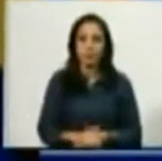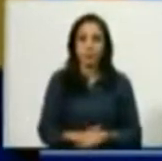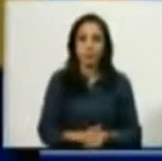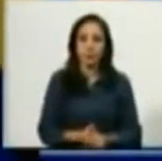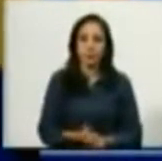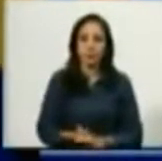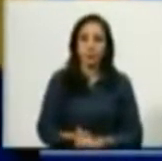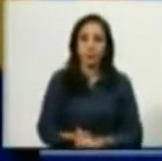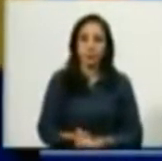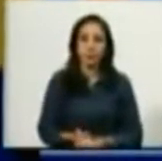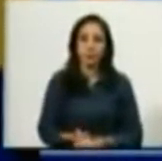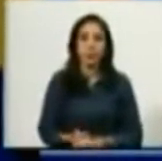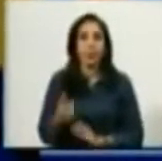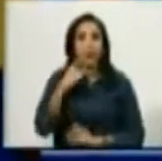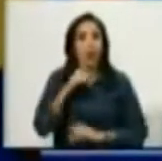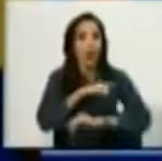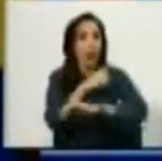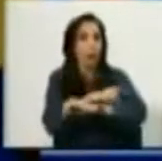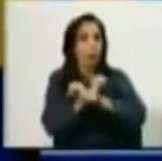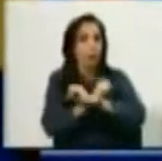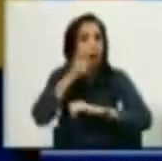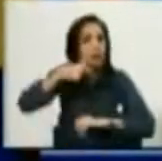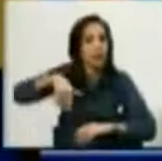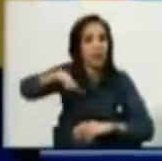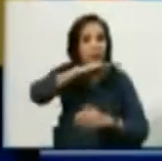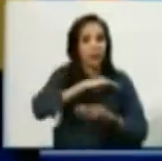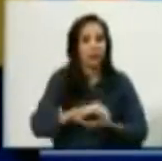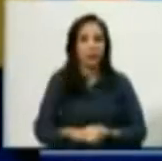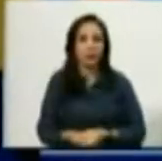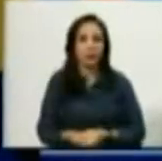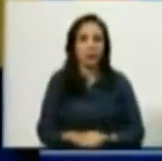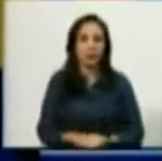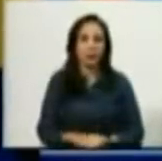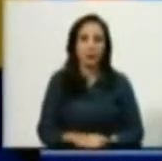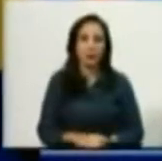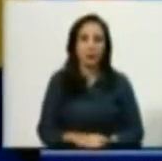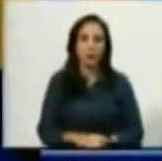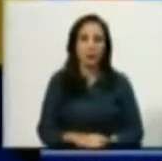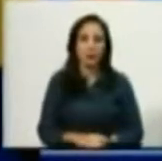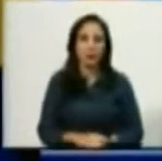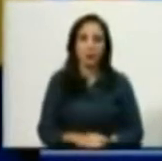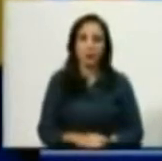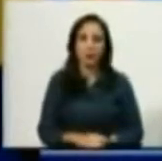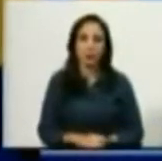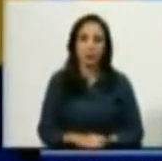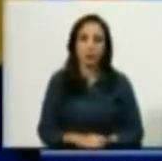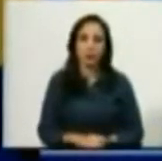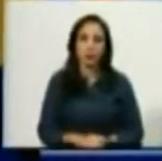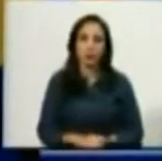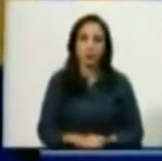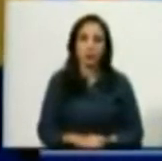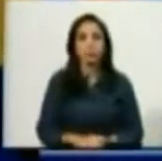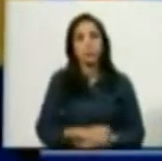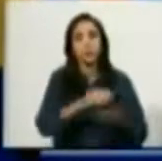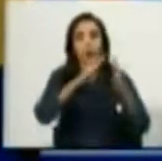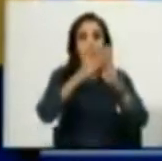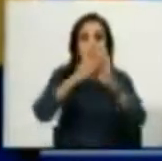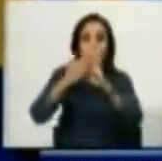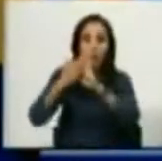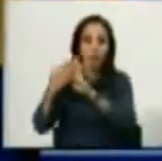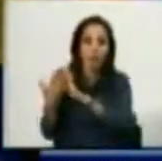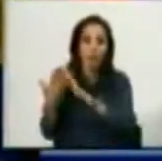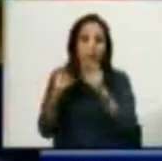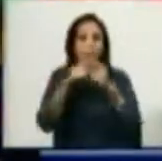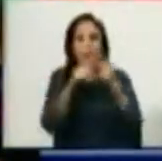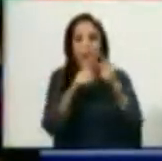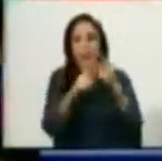levantado al poder popular los consejos comunales las comunas